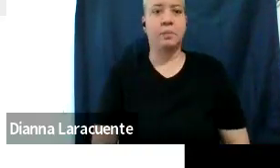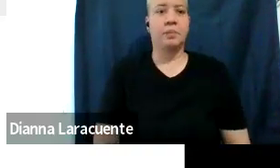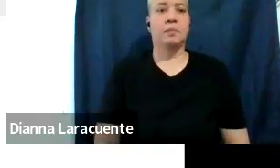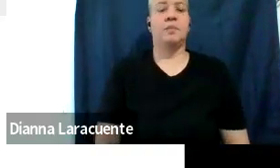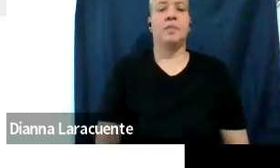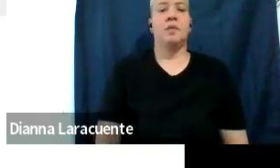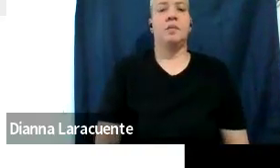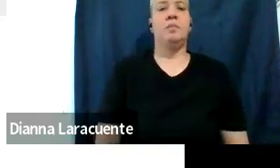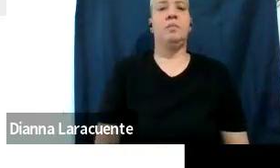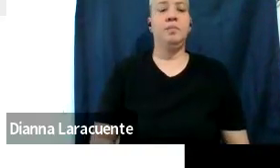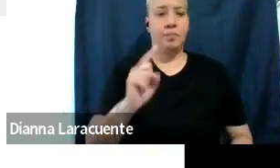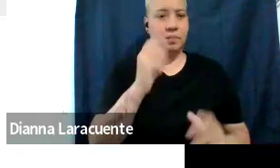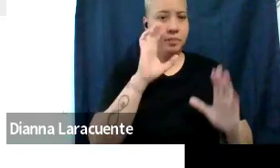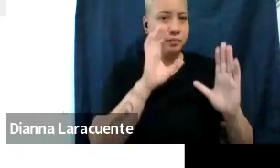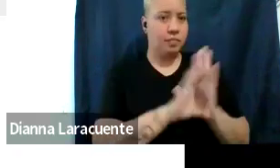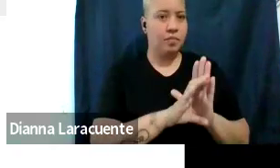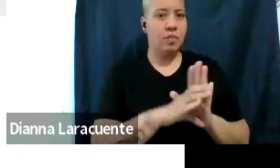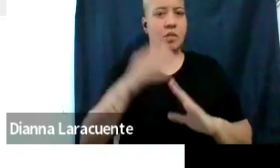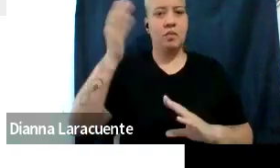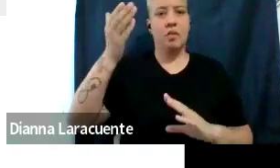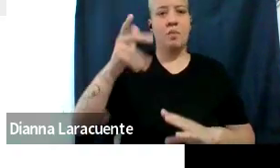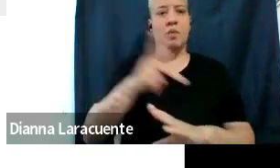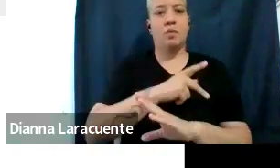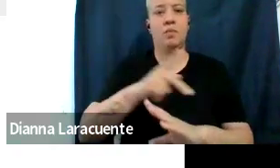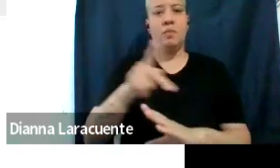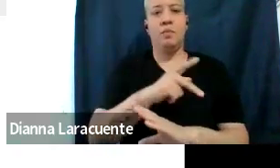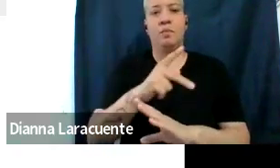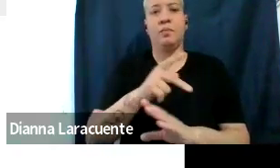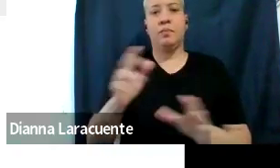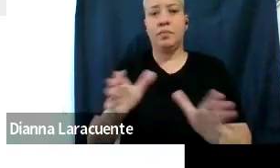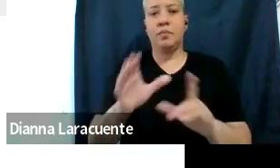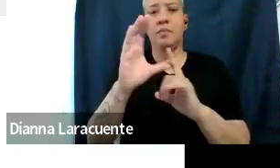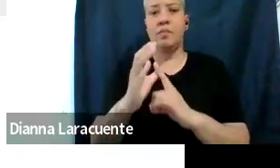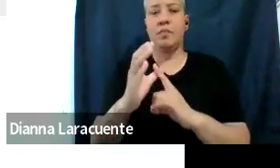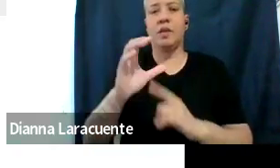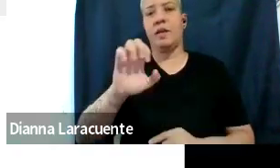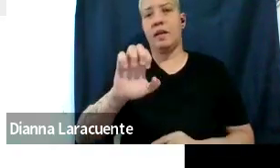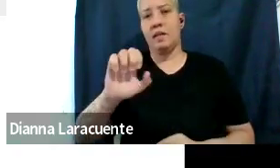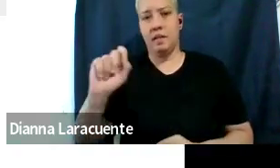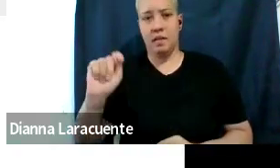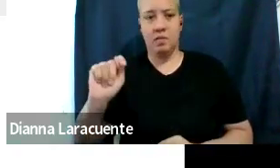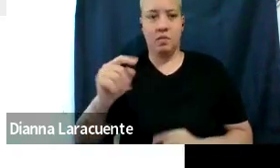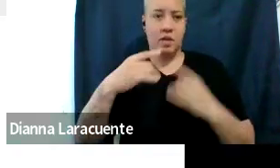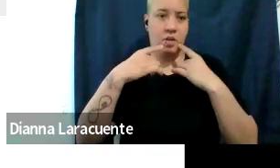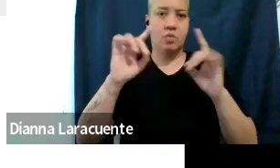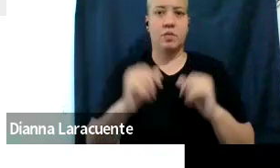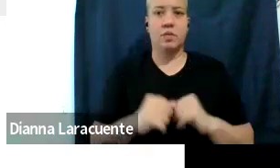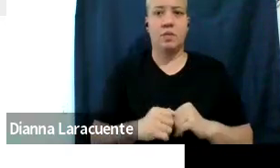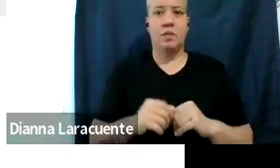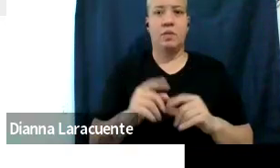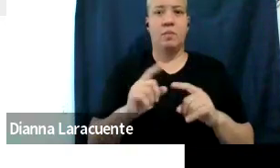primera imagen. Dice pues charla presentada por la poeta y agitadora cultural Elsa Tío sí, y el anuncio de la charla. pero